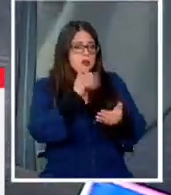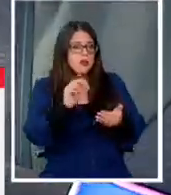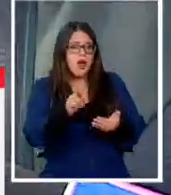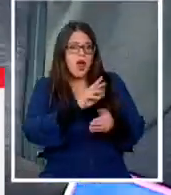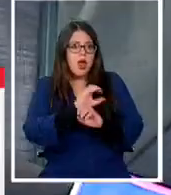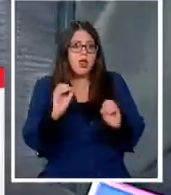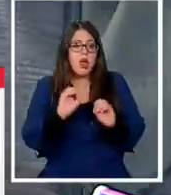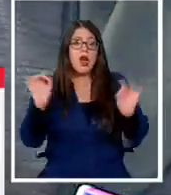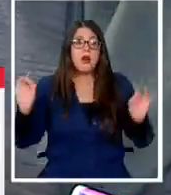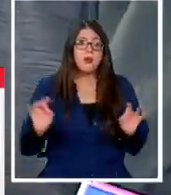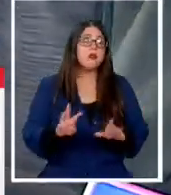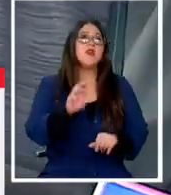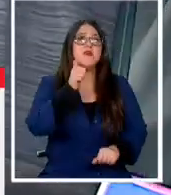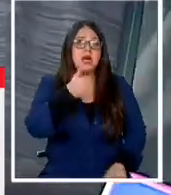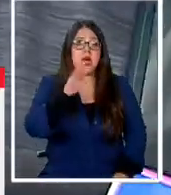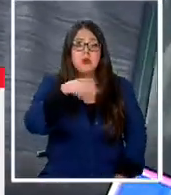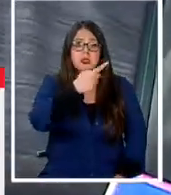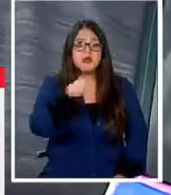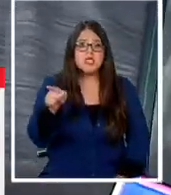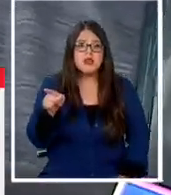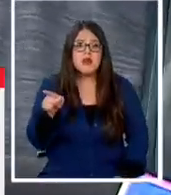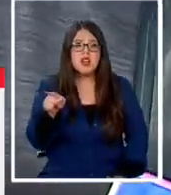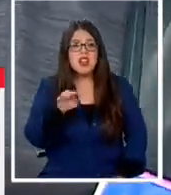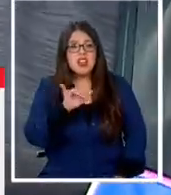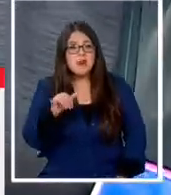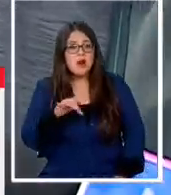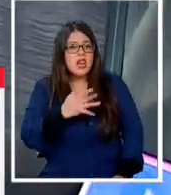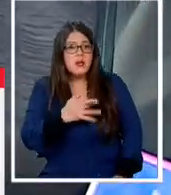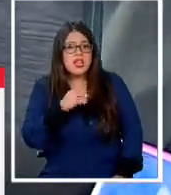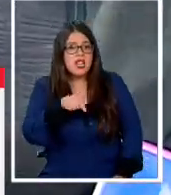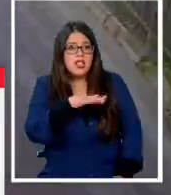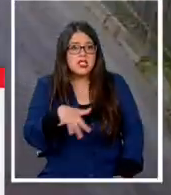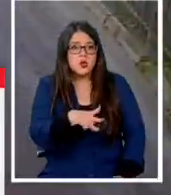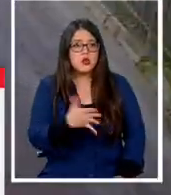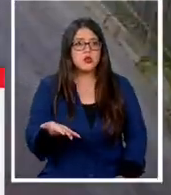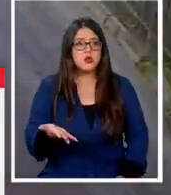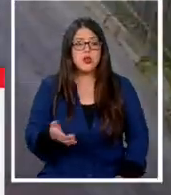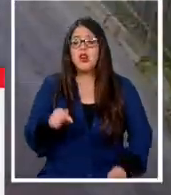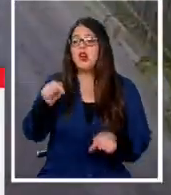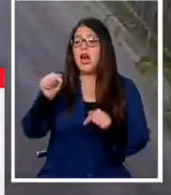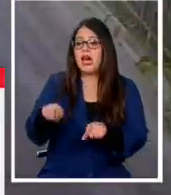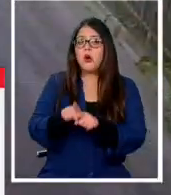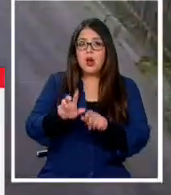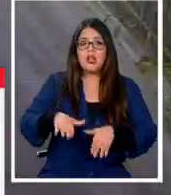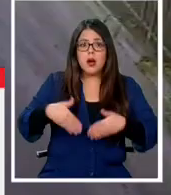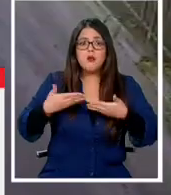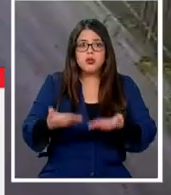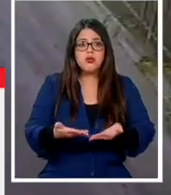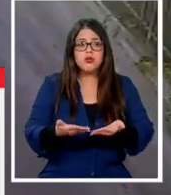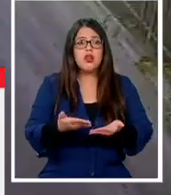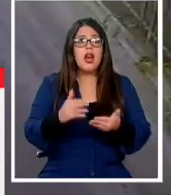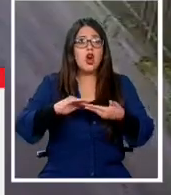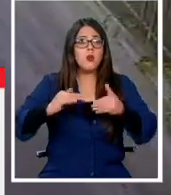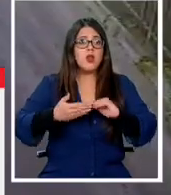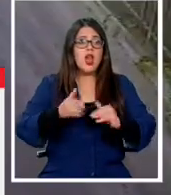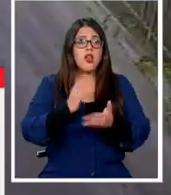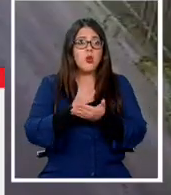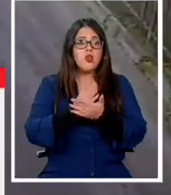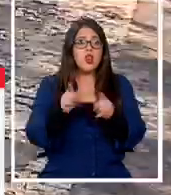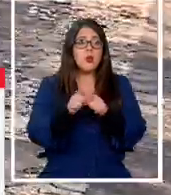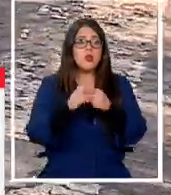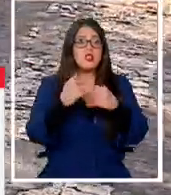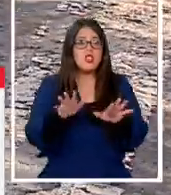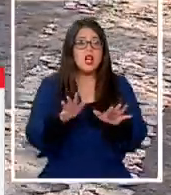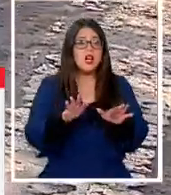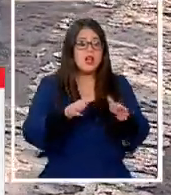Lo más probable es que lleguen mañana o en la semana, después de lamentar todo esto. Ponernos a disposición de la comunidad educativa para reforzar